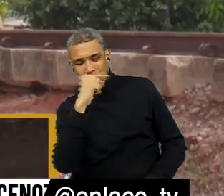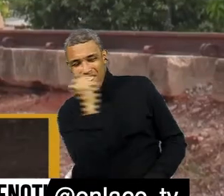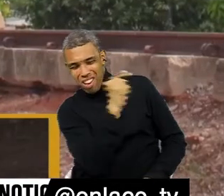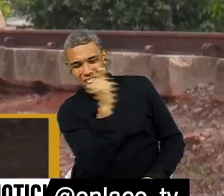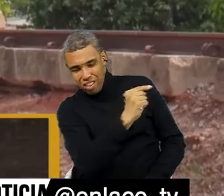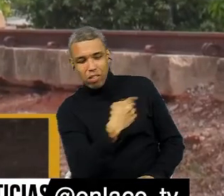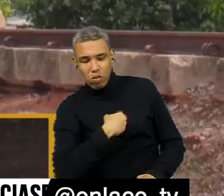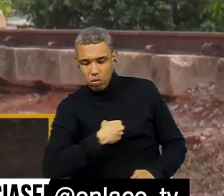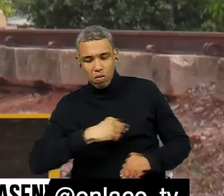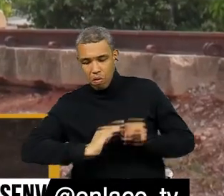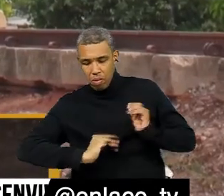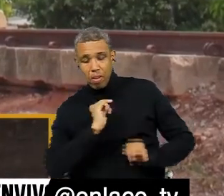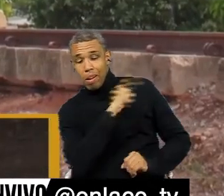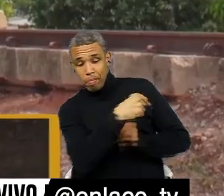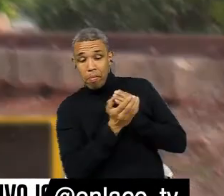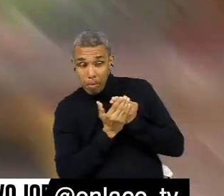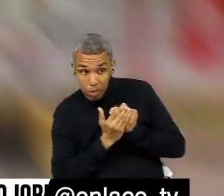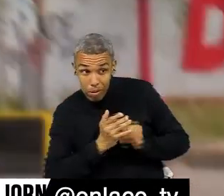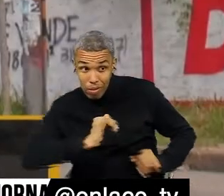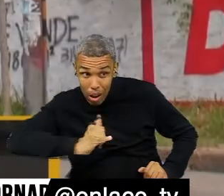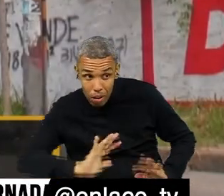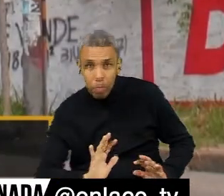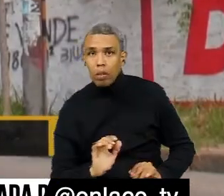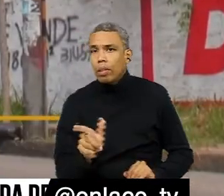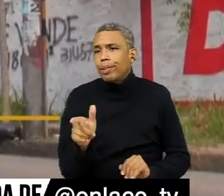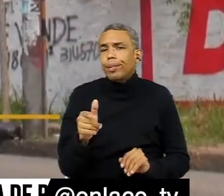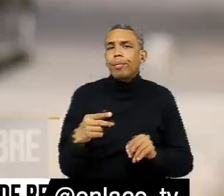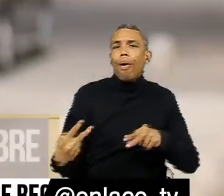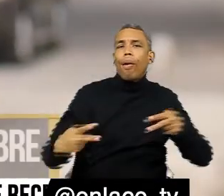siquiera están atendiendo que la empresa contratista gestione eso.